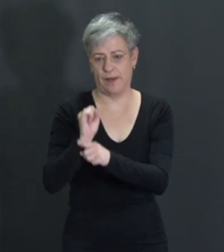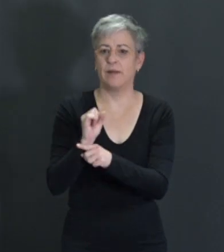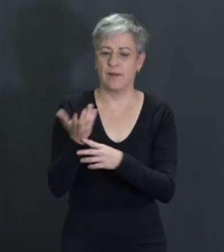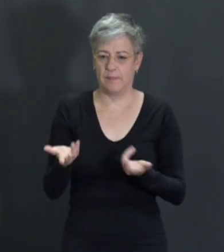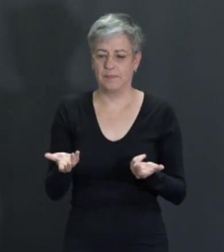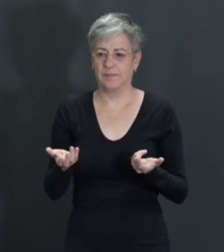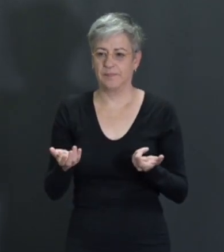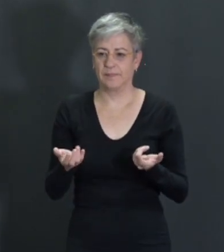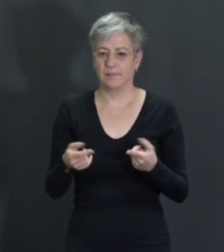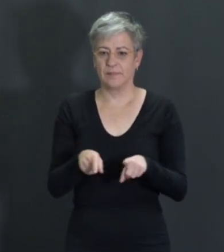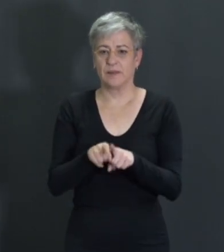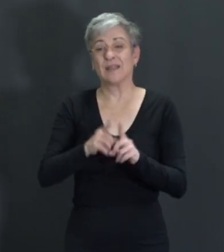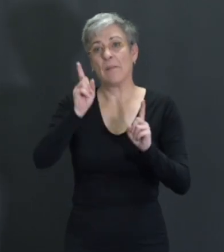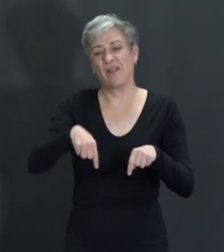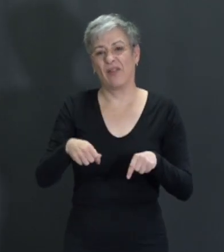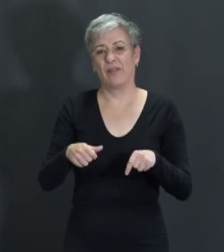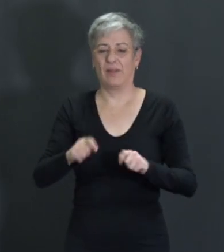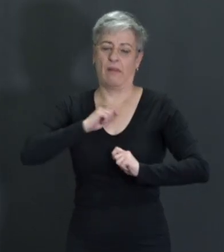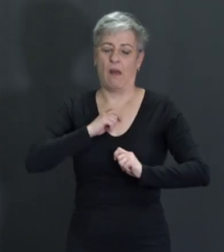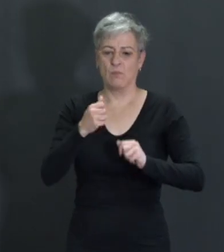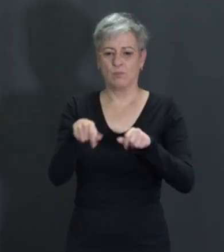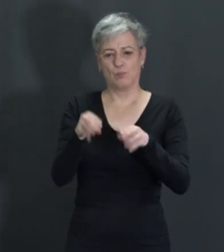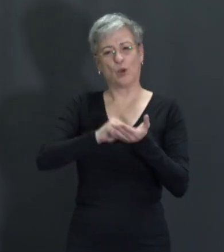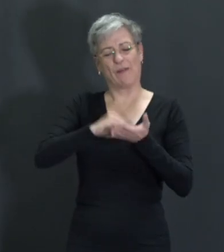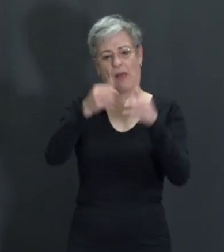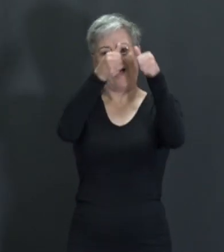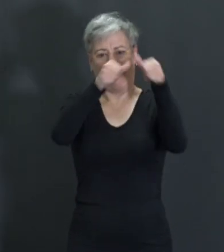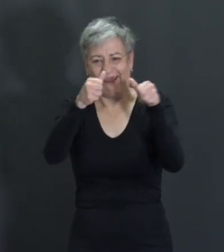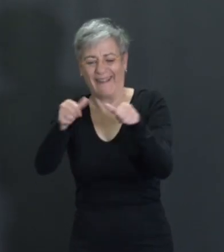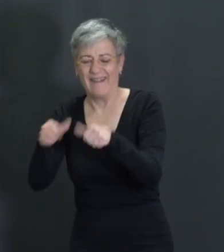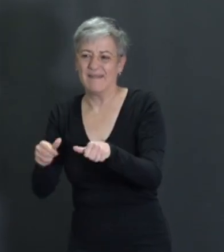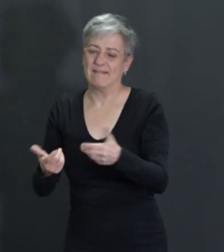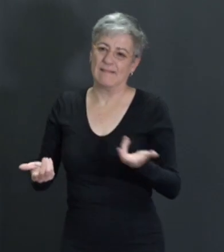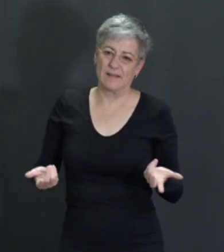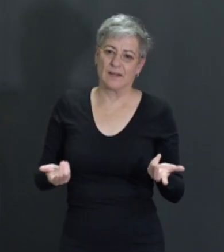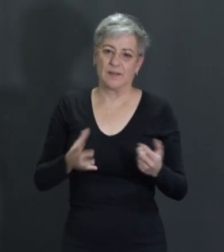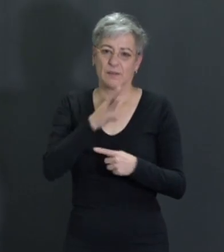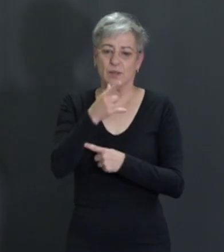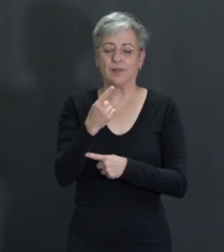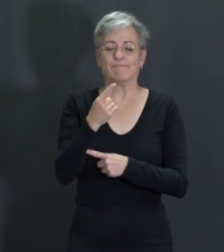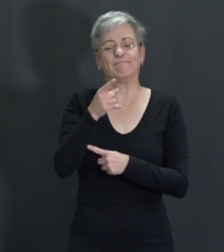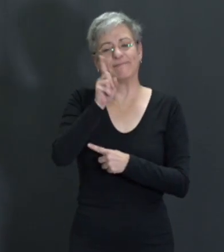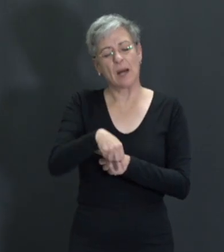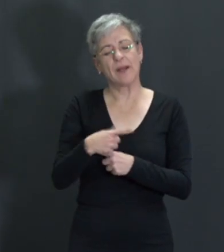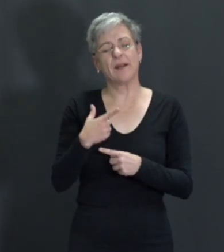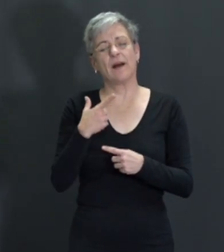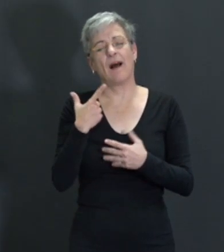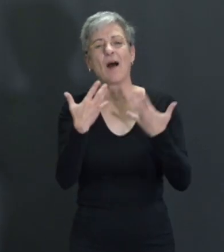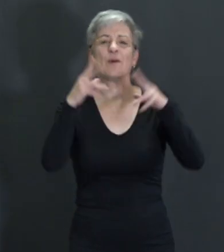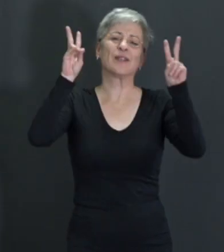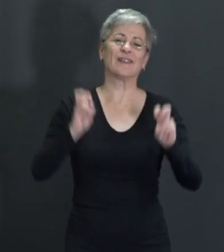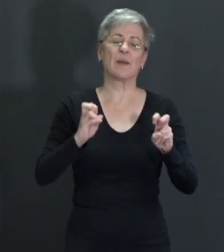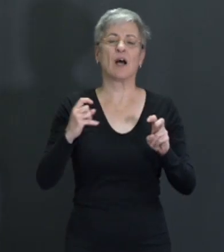a veces tan estigmatizantes. Y ahí en otro momento pues hablamos de la famosa soledad, deseada o no